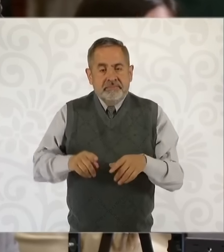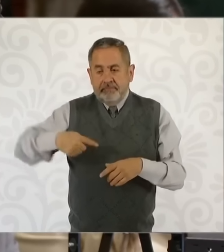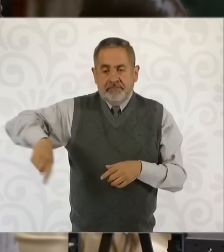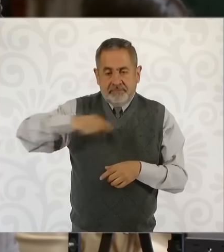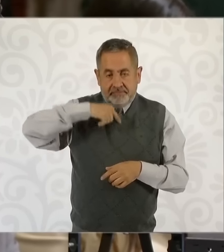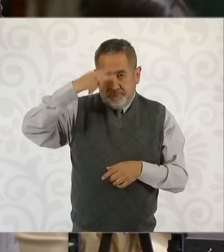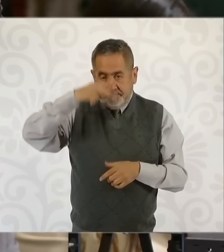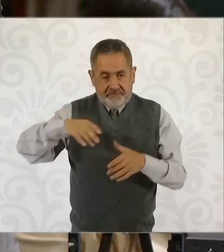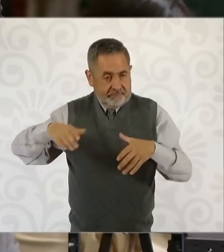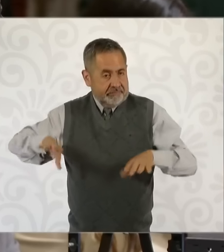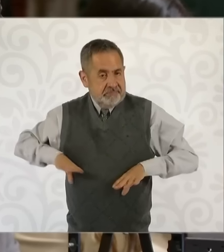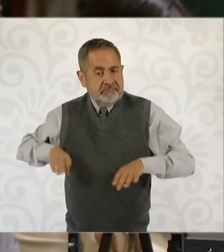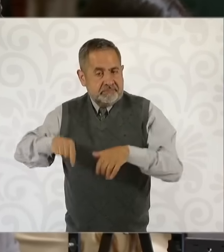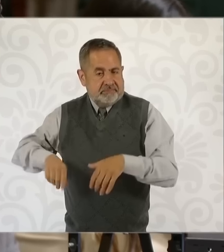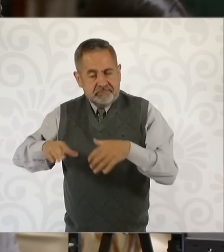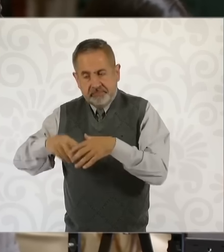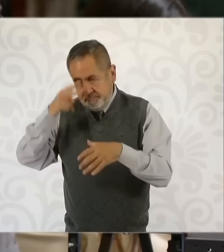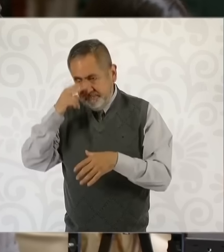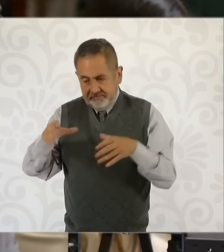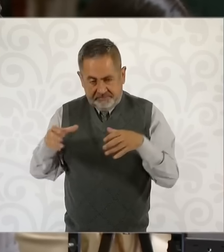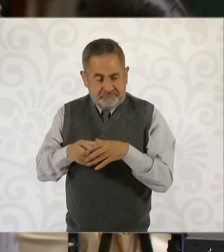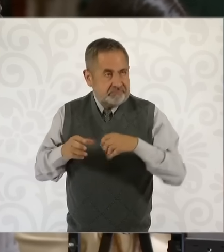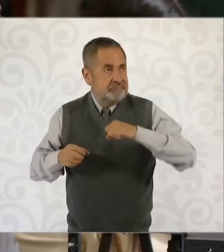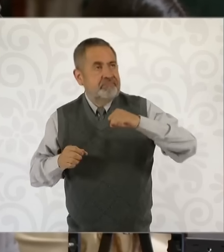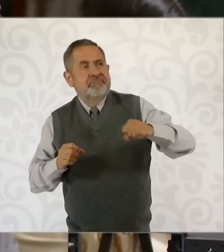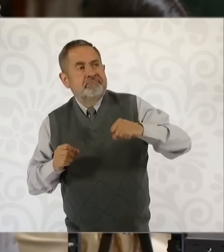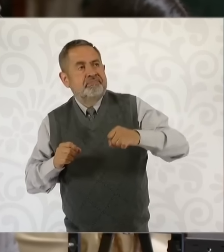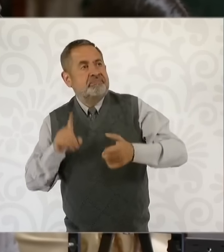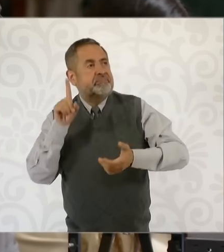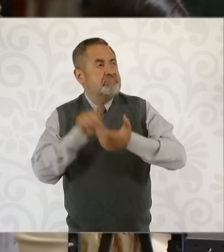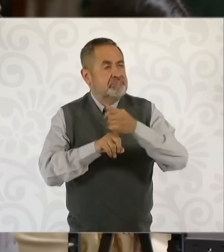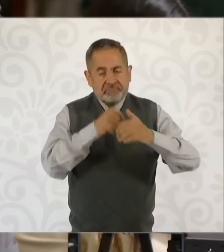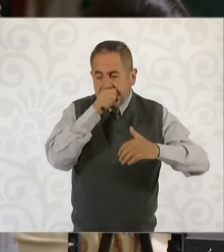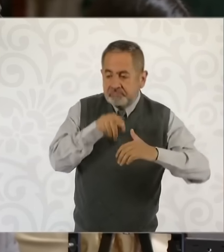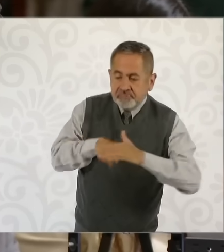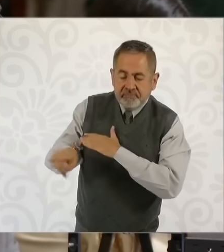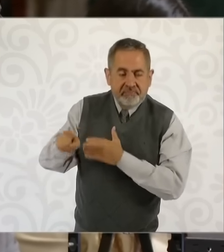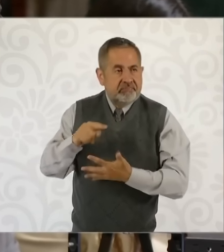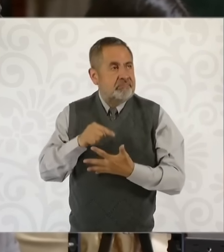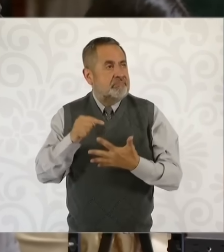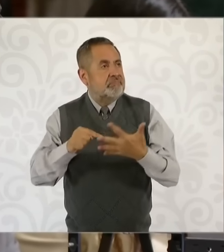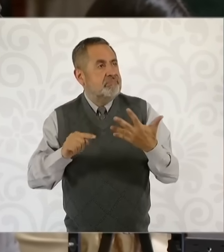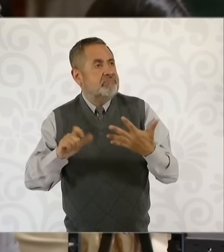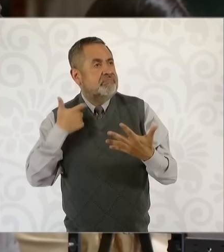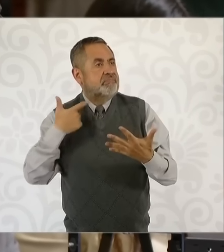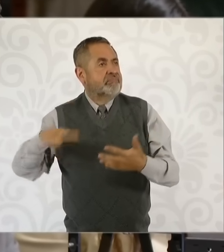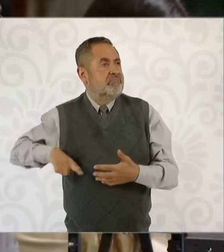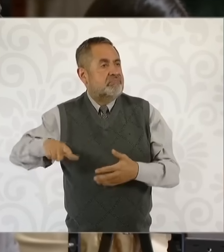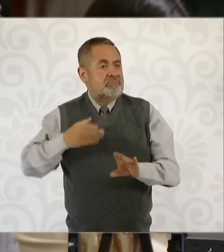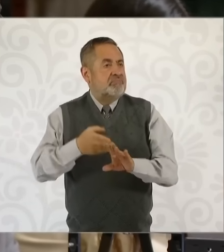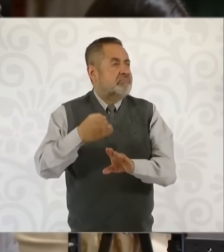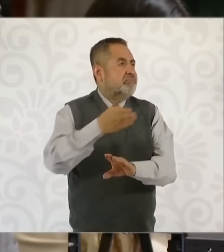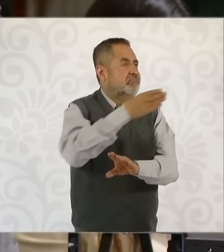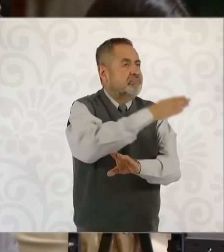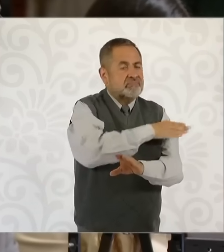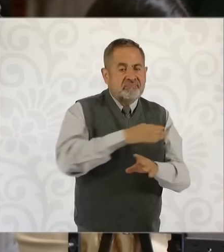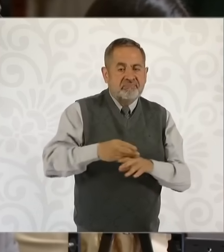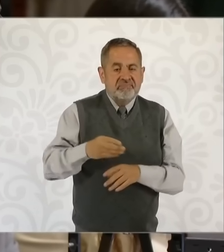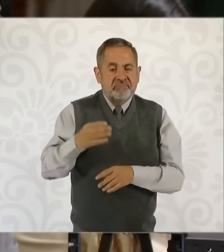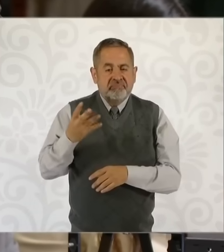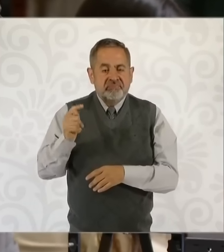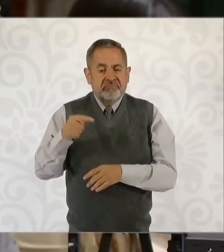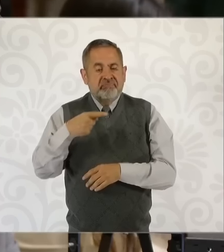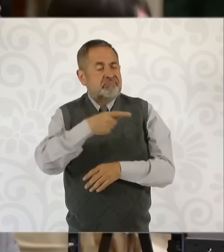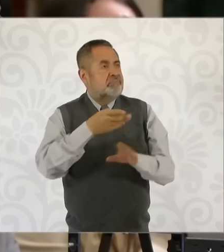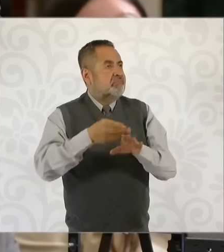mexicano particularmente, se tiene pues todo este antecedente en los gobiernos de la Cuarta Transformación que